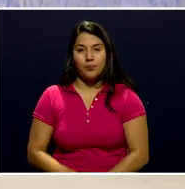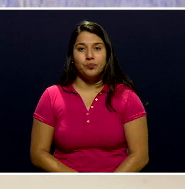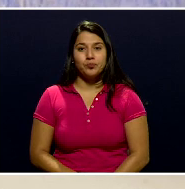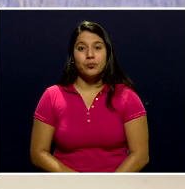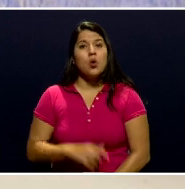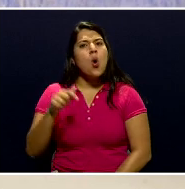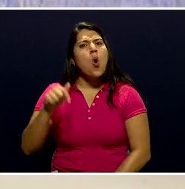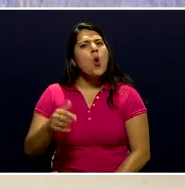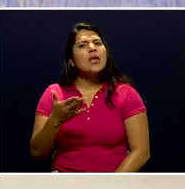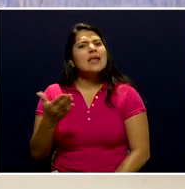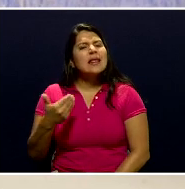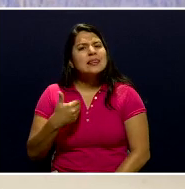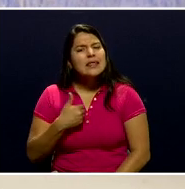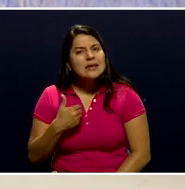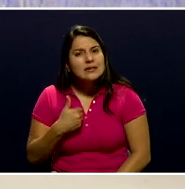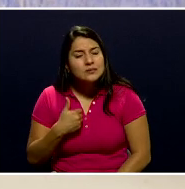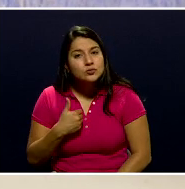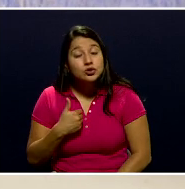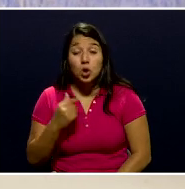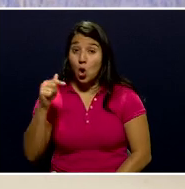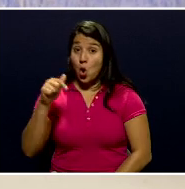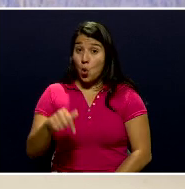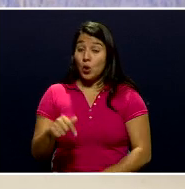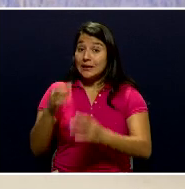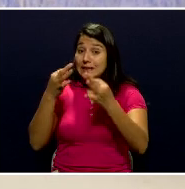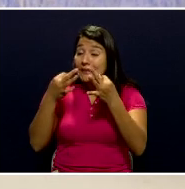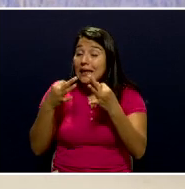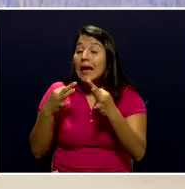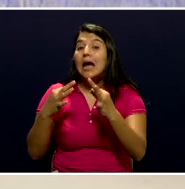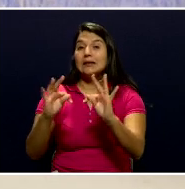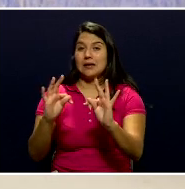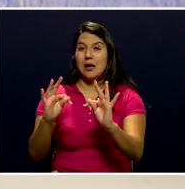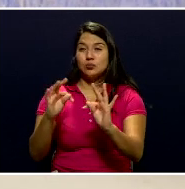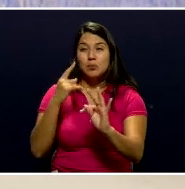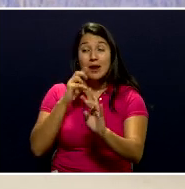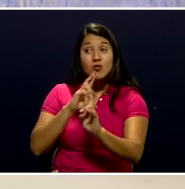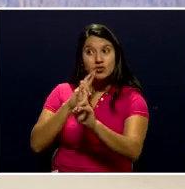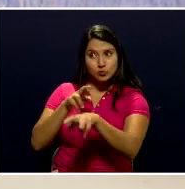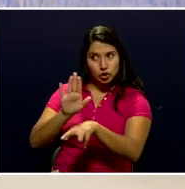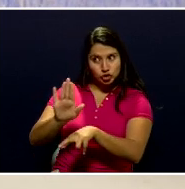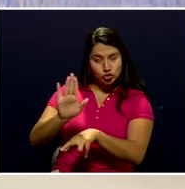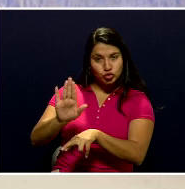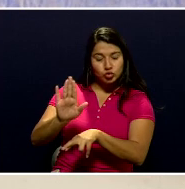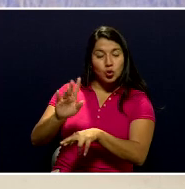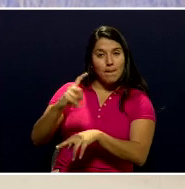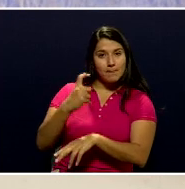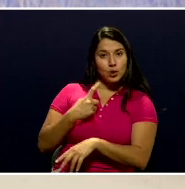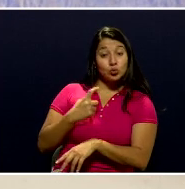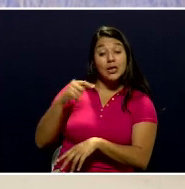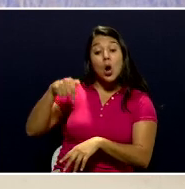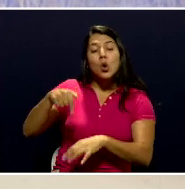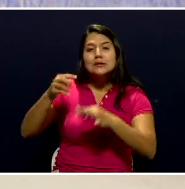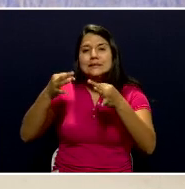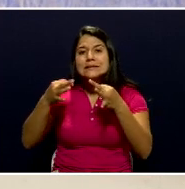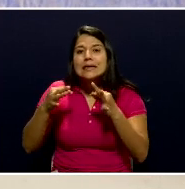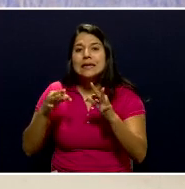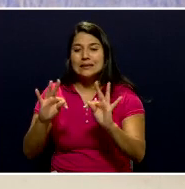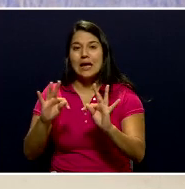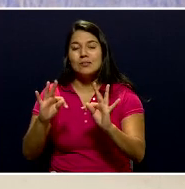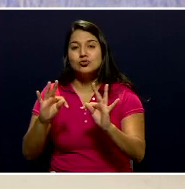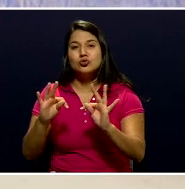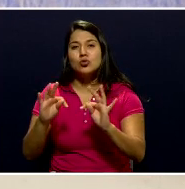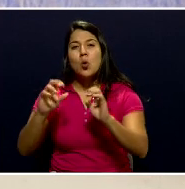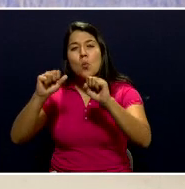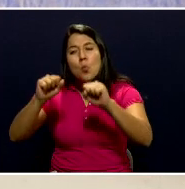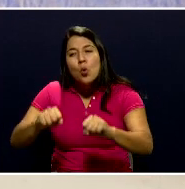¿qué tenemos? Hoy estamos intentando, y un poco a su pregunta anterior, estamos intentando